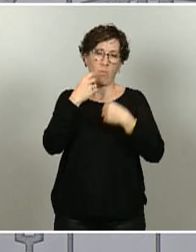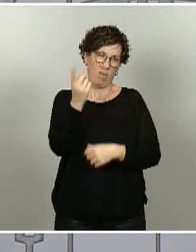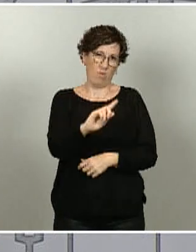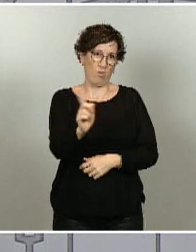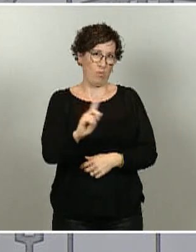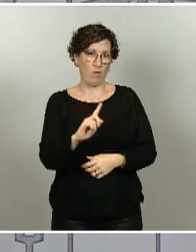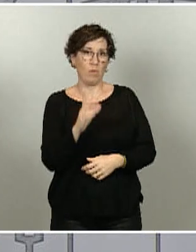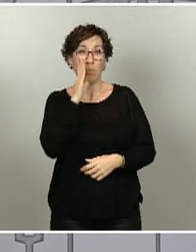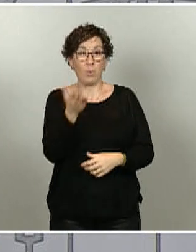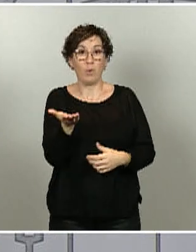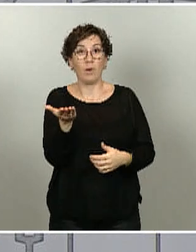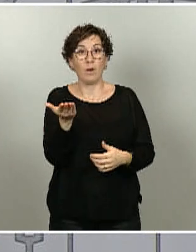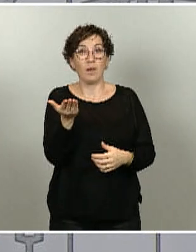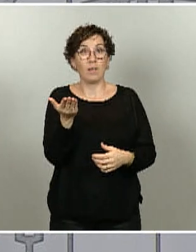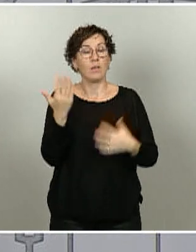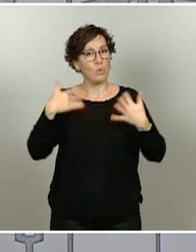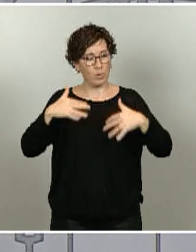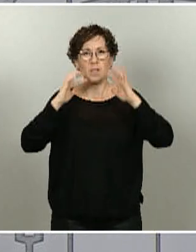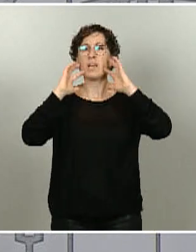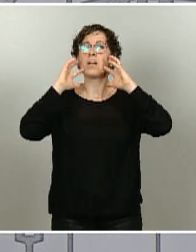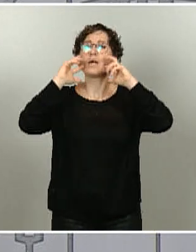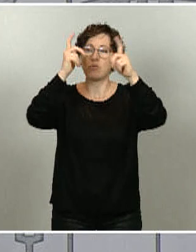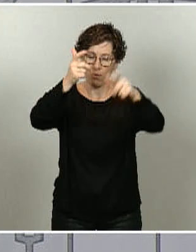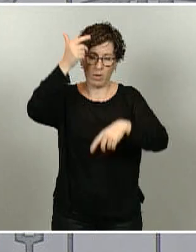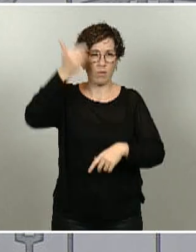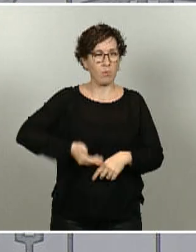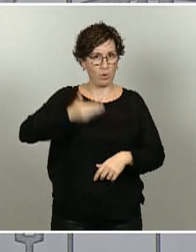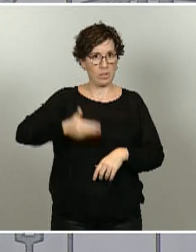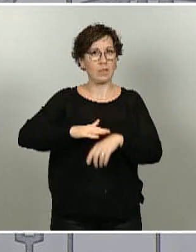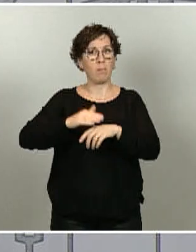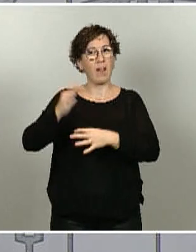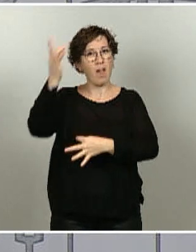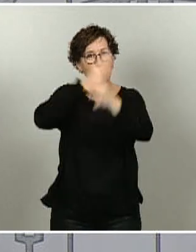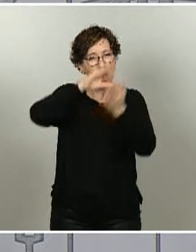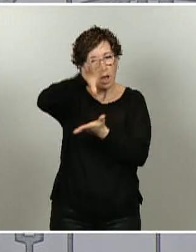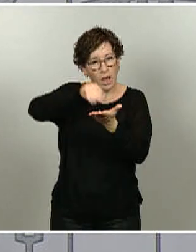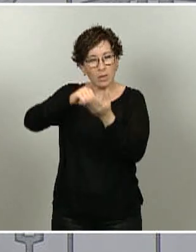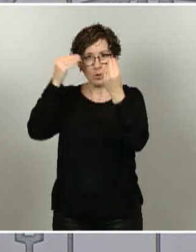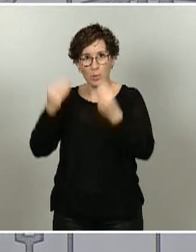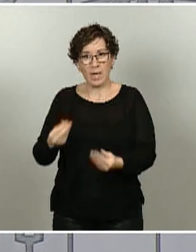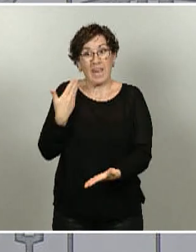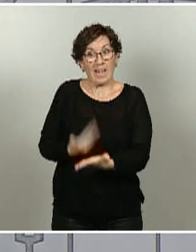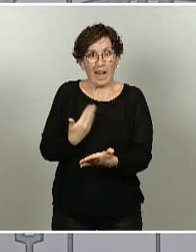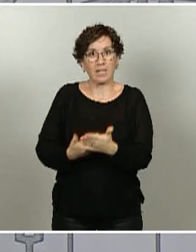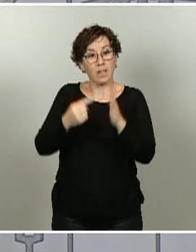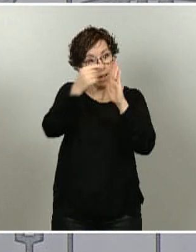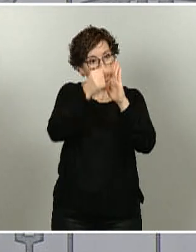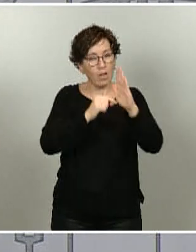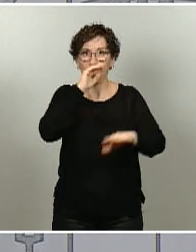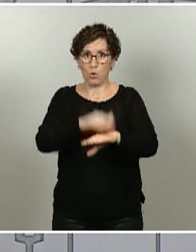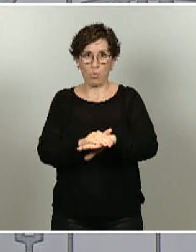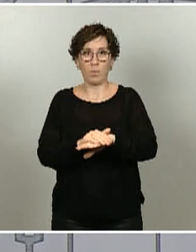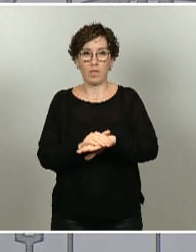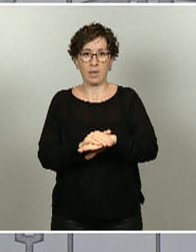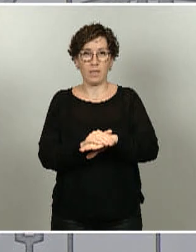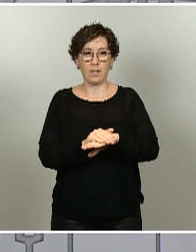se están haciendo un esfuerzo importantísimo por conseguir todos esos datos y garantizar que están cumpliendo con todos los requisitos. Cuando hay